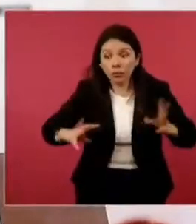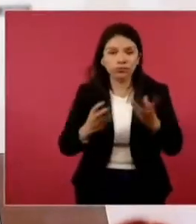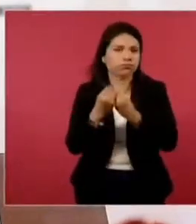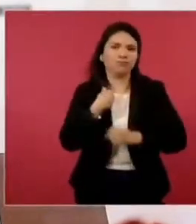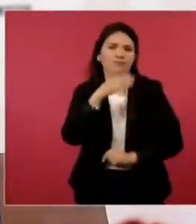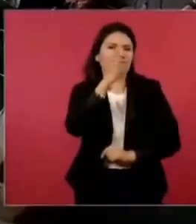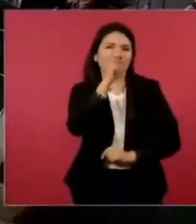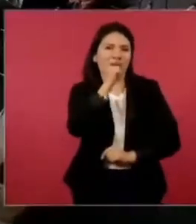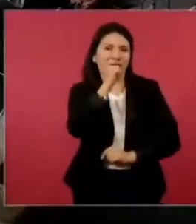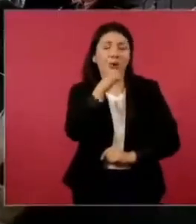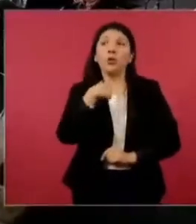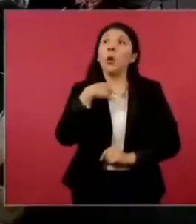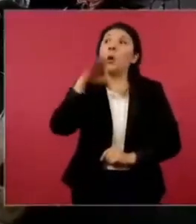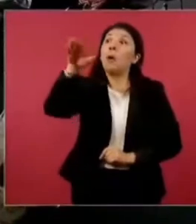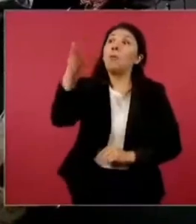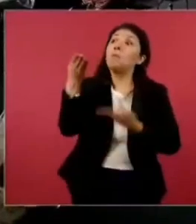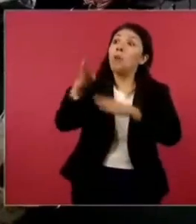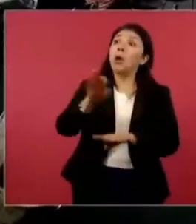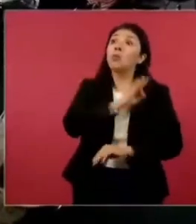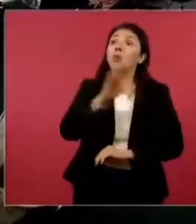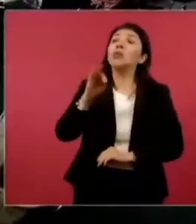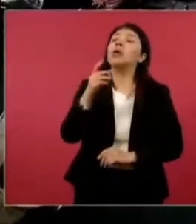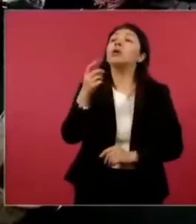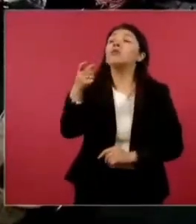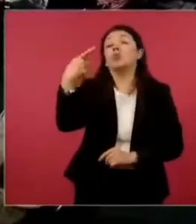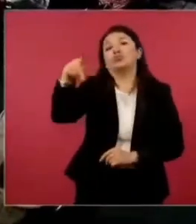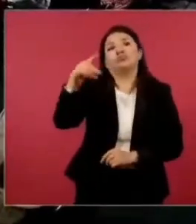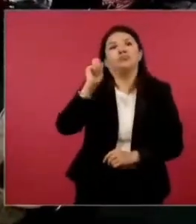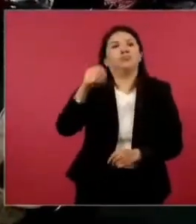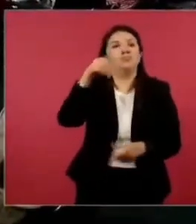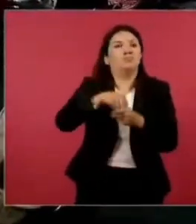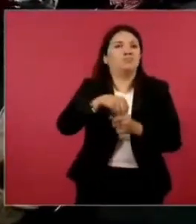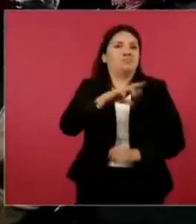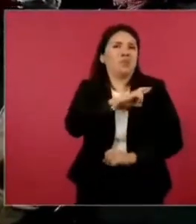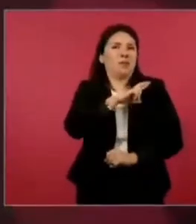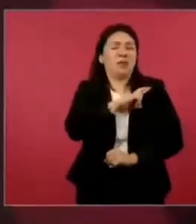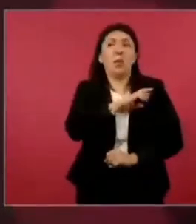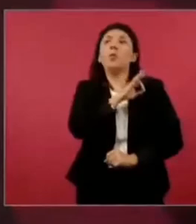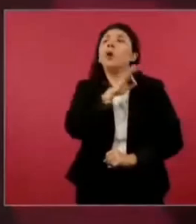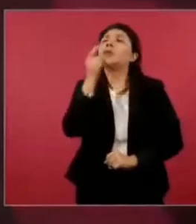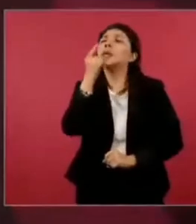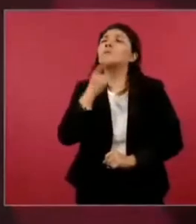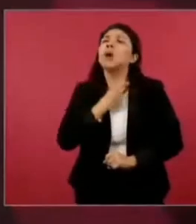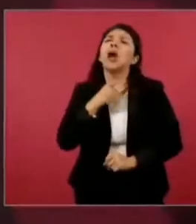no puedo pedirle al banco, a un banco privado, los estados de cuenta